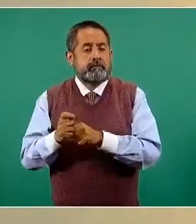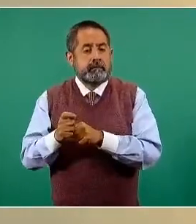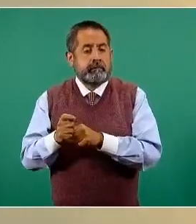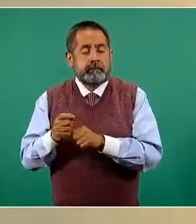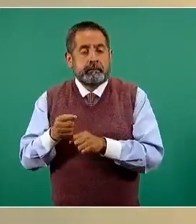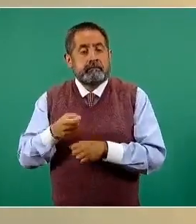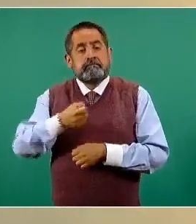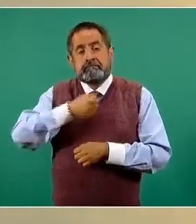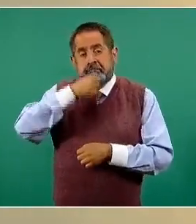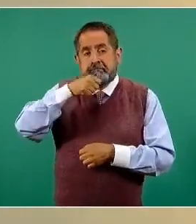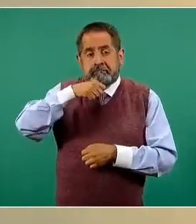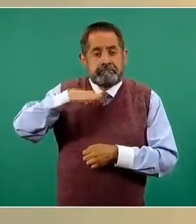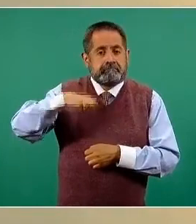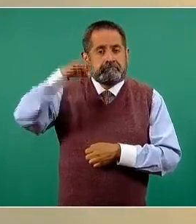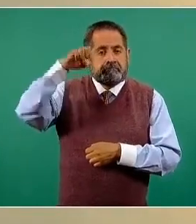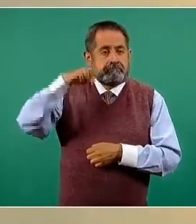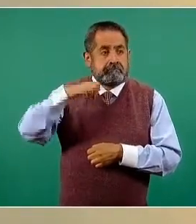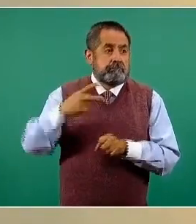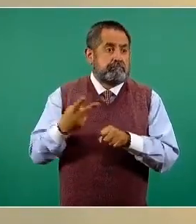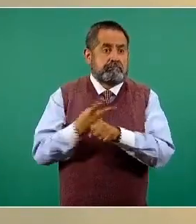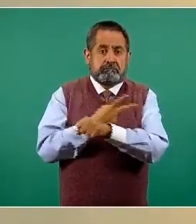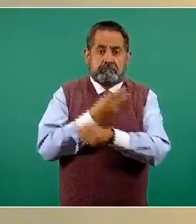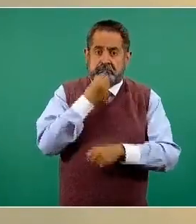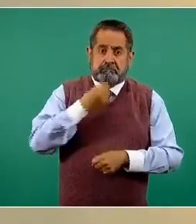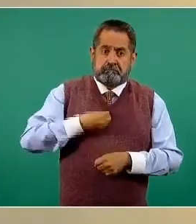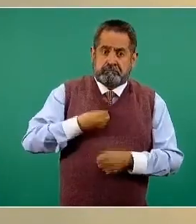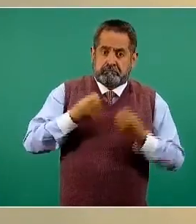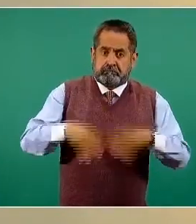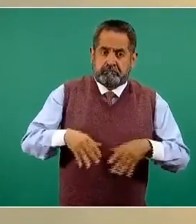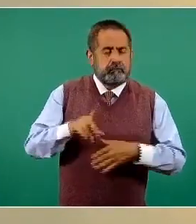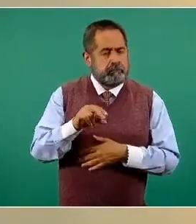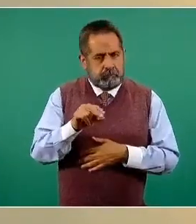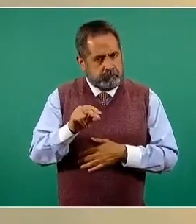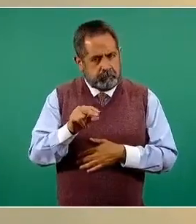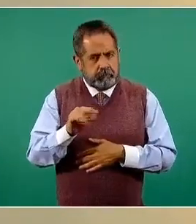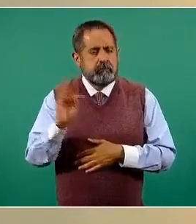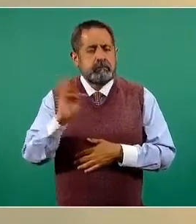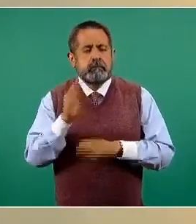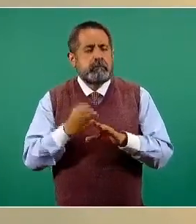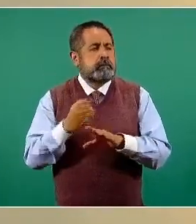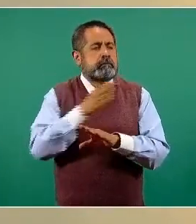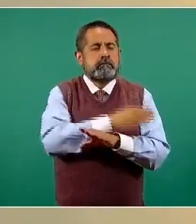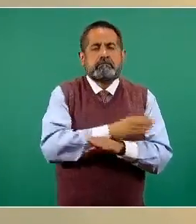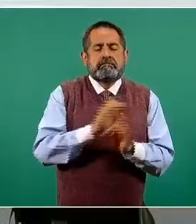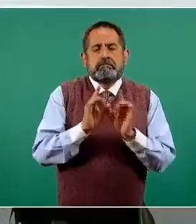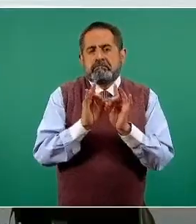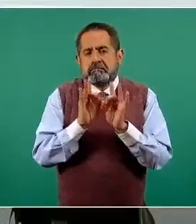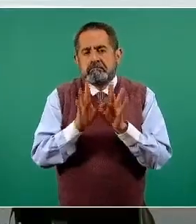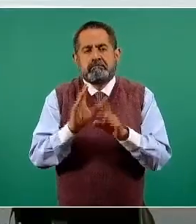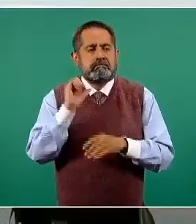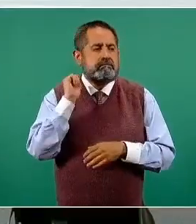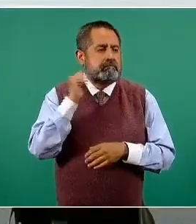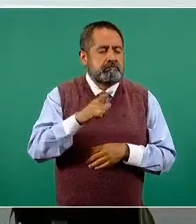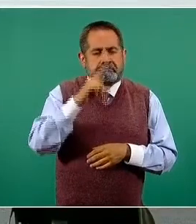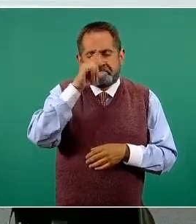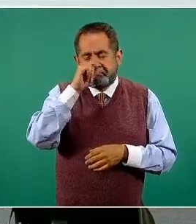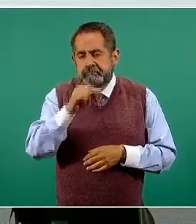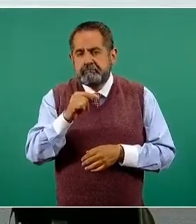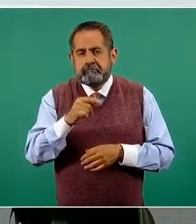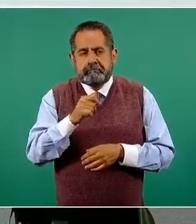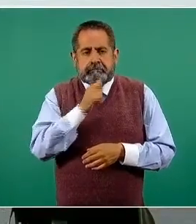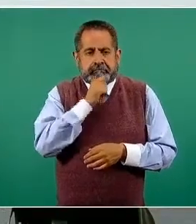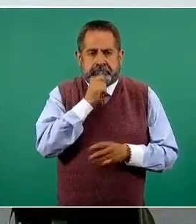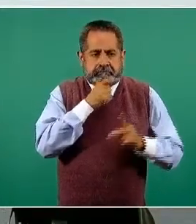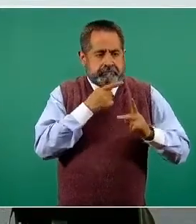adultas mayores que por cualquier situación no hayan recibido su primer dosis o no hayan iniciado su esquema